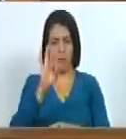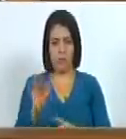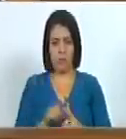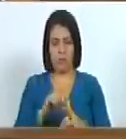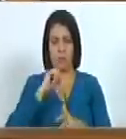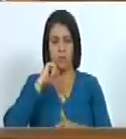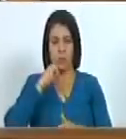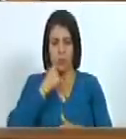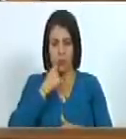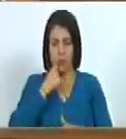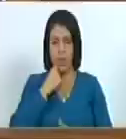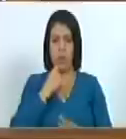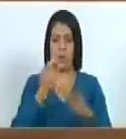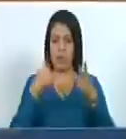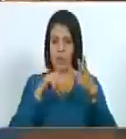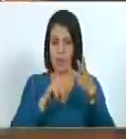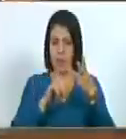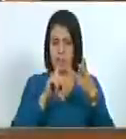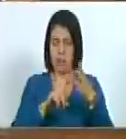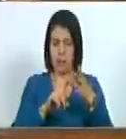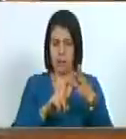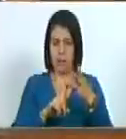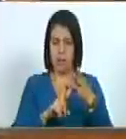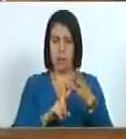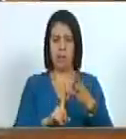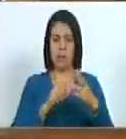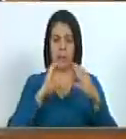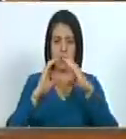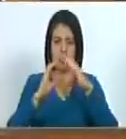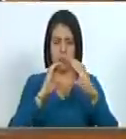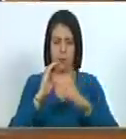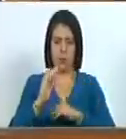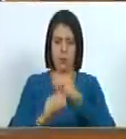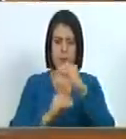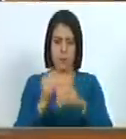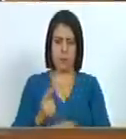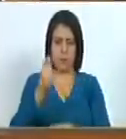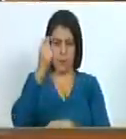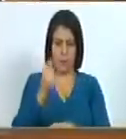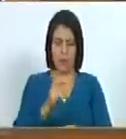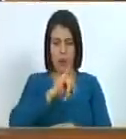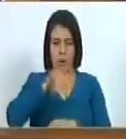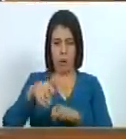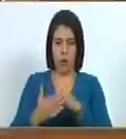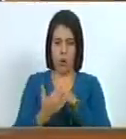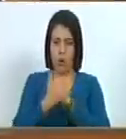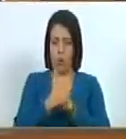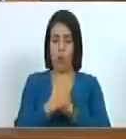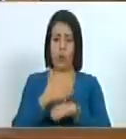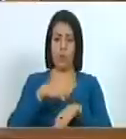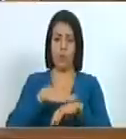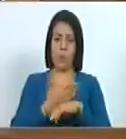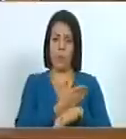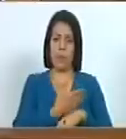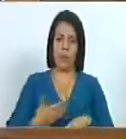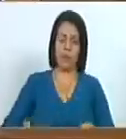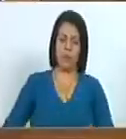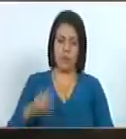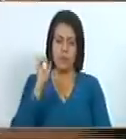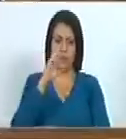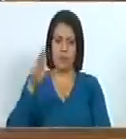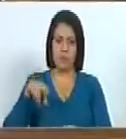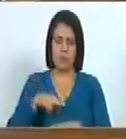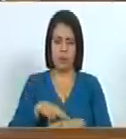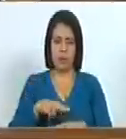de Rusia. Tercer punto de la cuenta. Comunicación dirigida al diputado Jorge Rodríguez Gómez, presidente de la